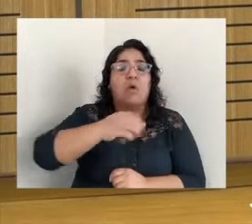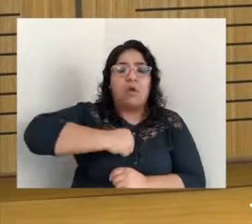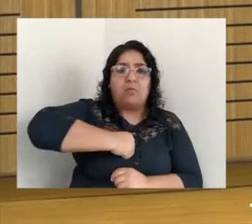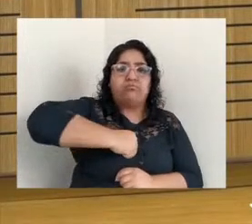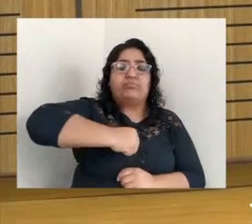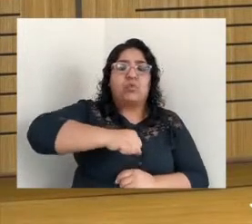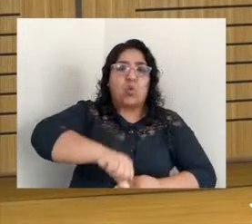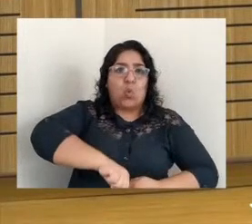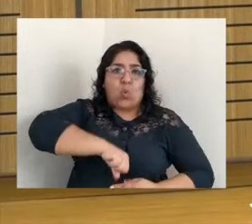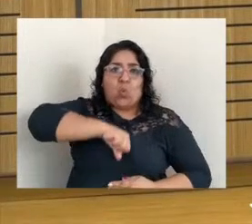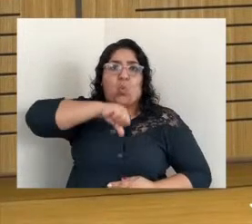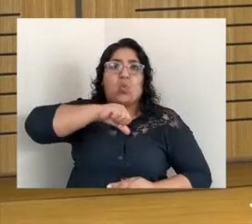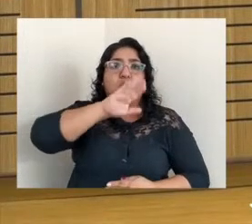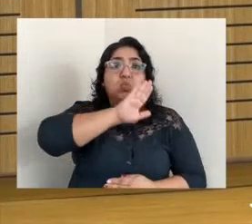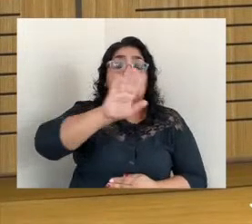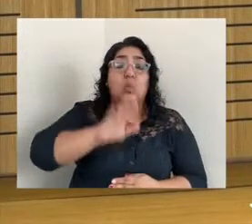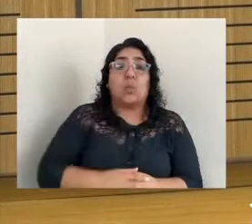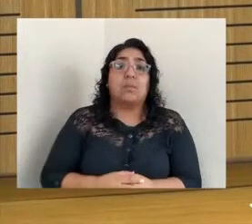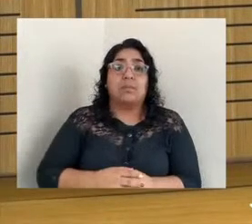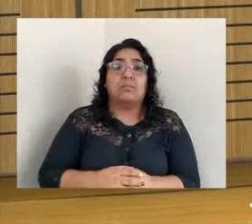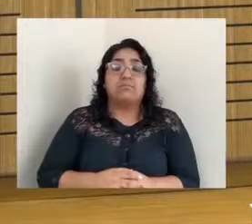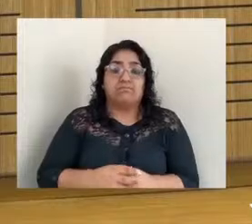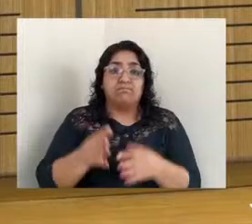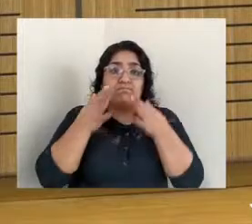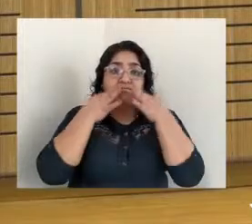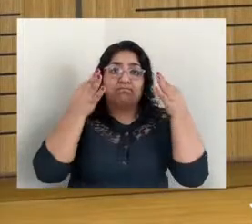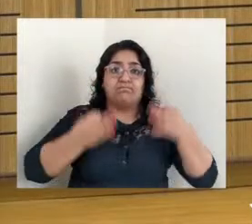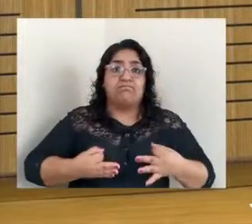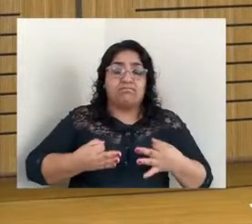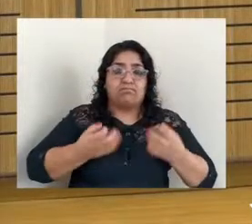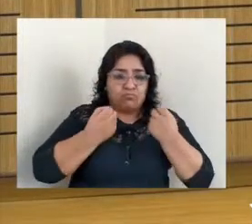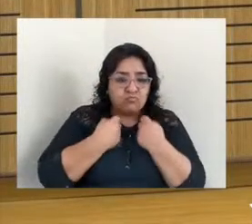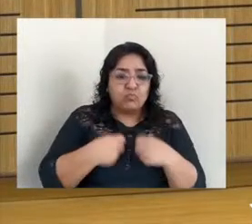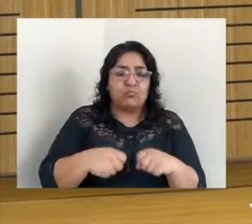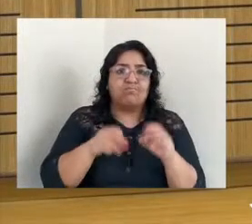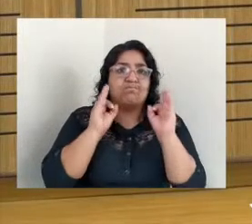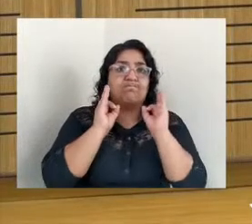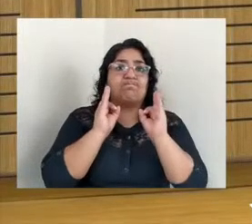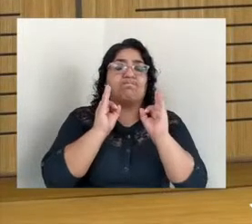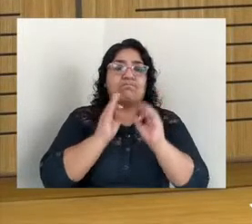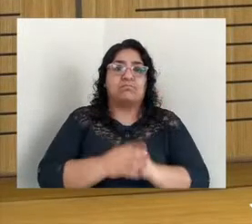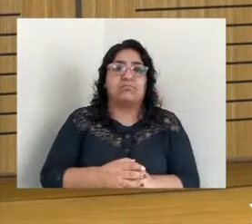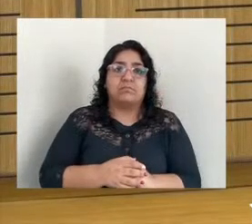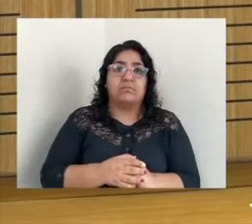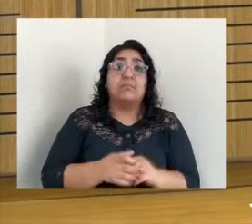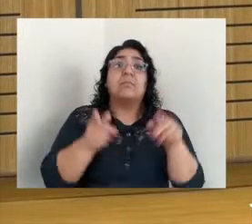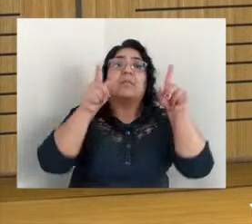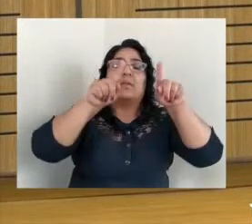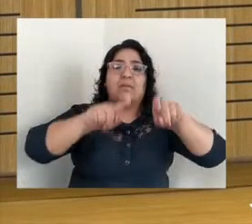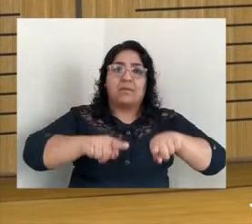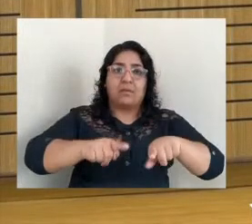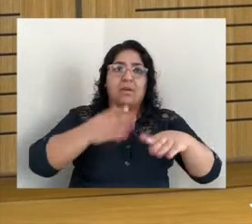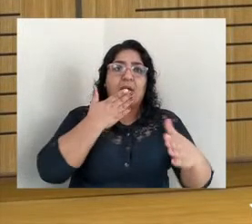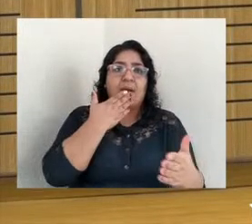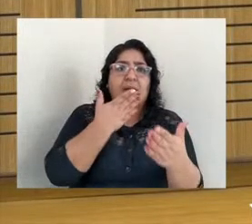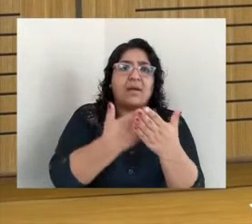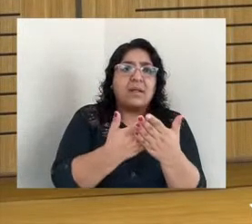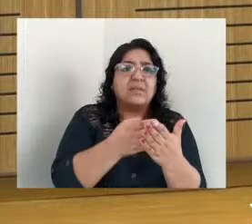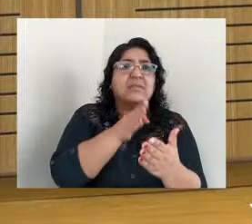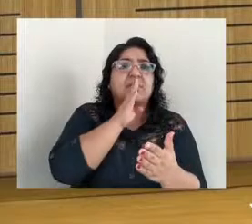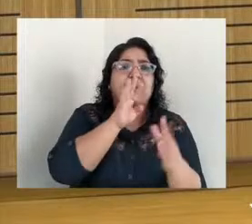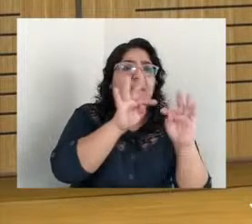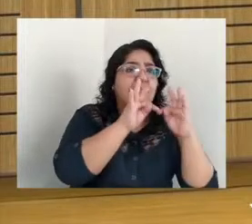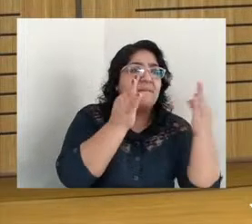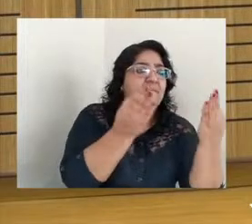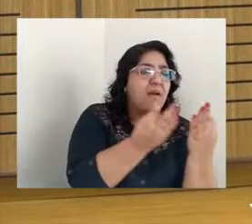derecho a sentirse orgullosos. Les aseguro que valió la pena su esfuerzo. Deben también sentirse agradecidos con